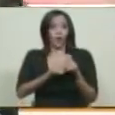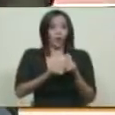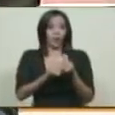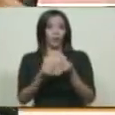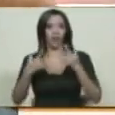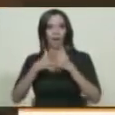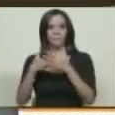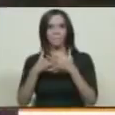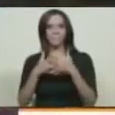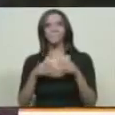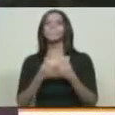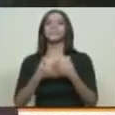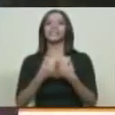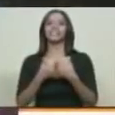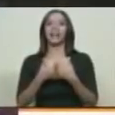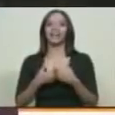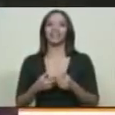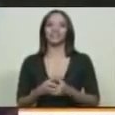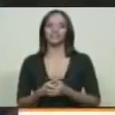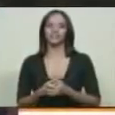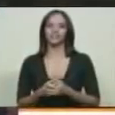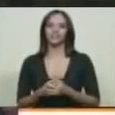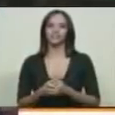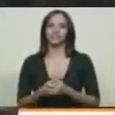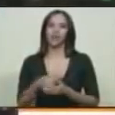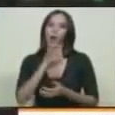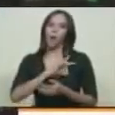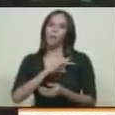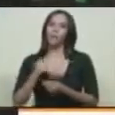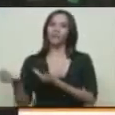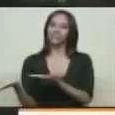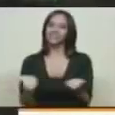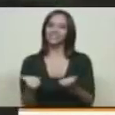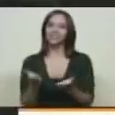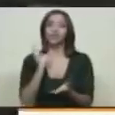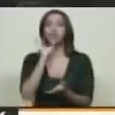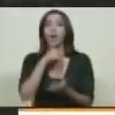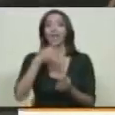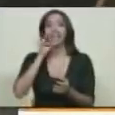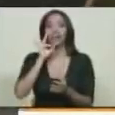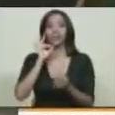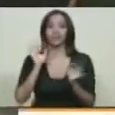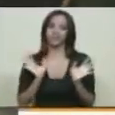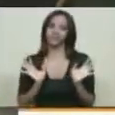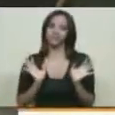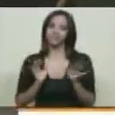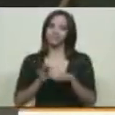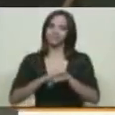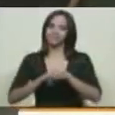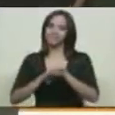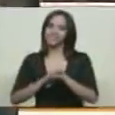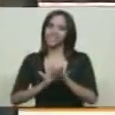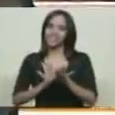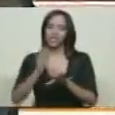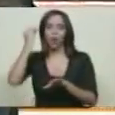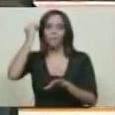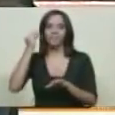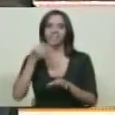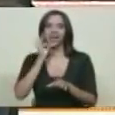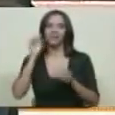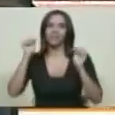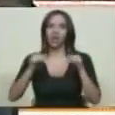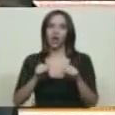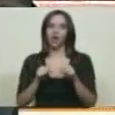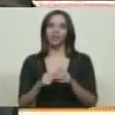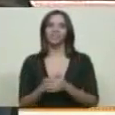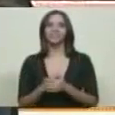un empresario. ¿Cómo está, señor Agustín? ¿Cómo le va? No tenemos café el día de hoy, no piense que le vamos a dar café el día de hoy. ¿Qué vamos